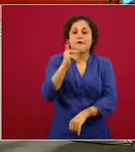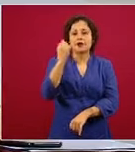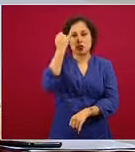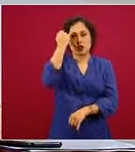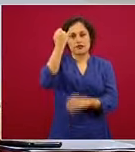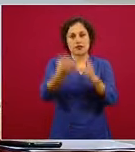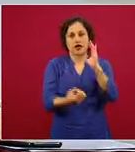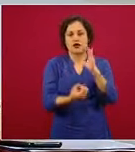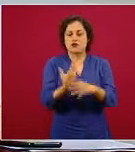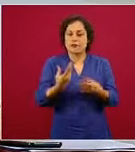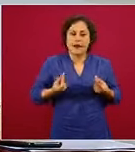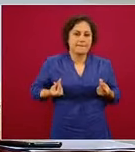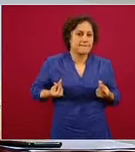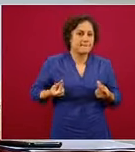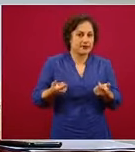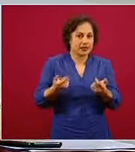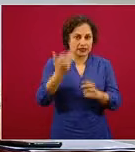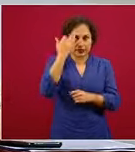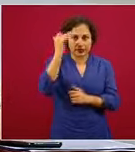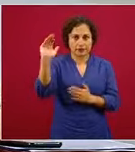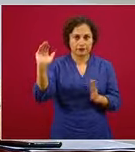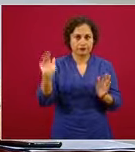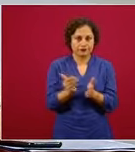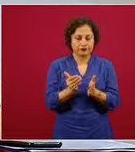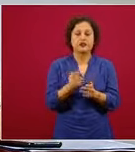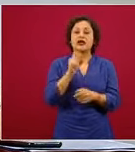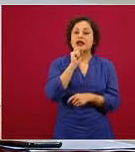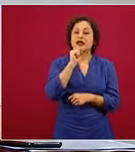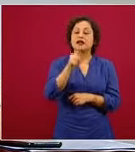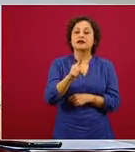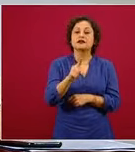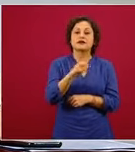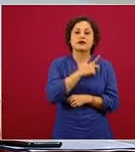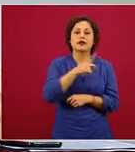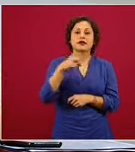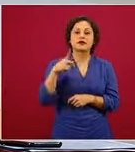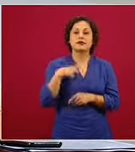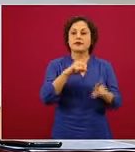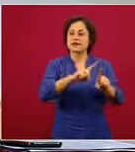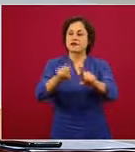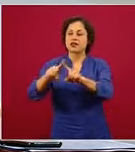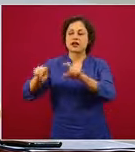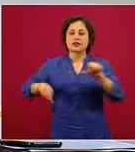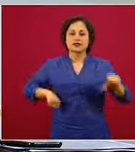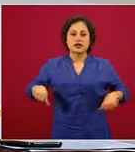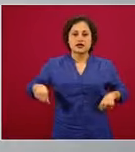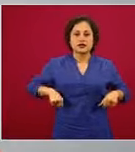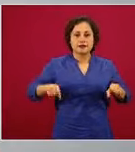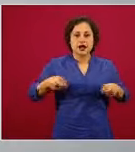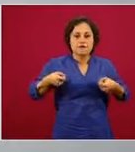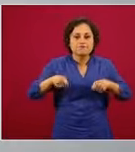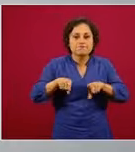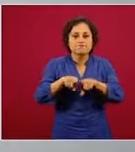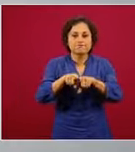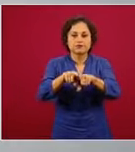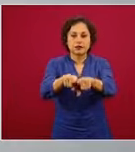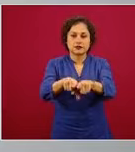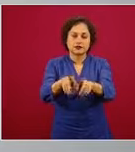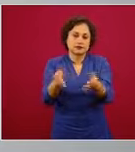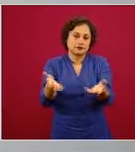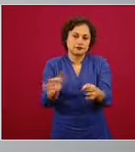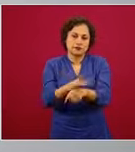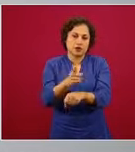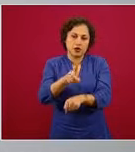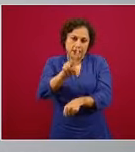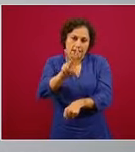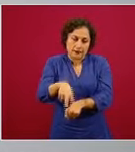un inicio rápido, con muchos pasos ejecutados en paralelo, no como en lo clásico. Se termina la fase